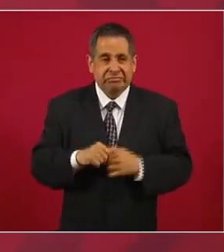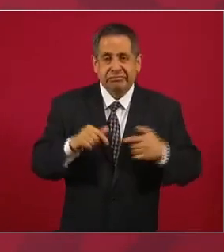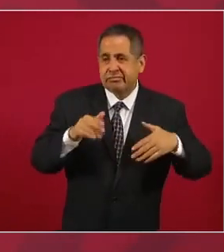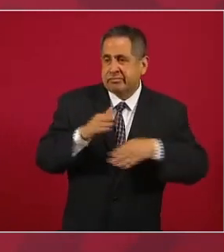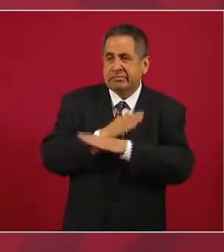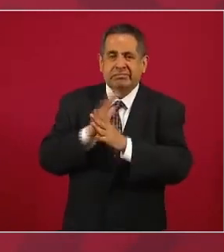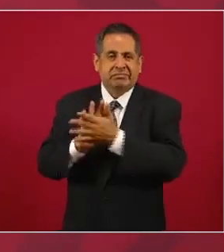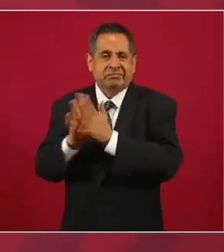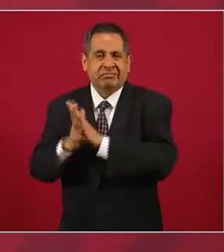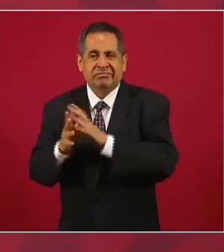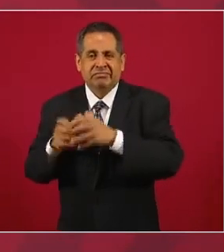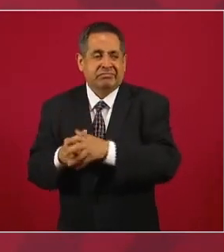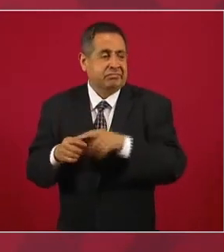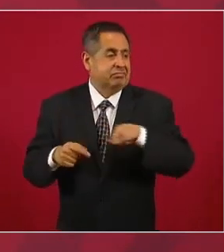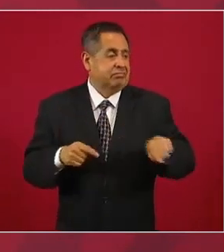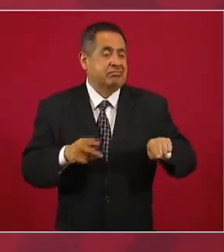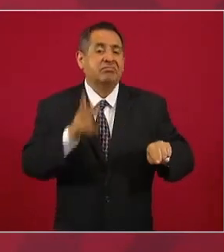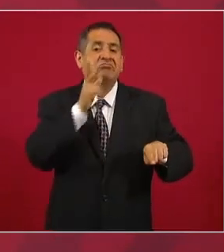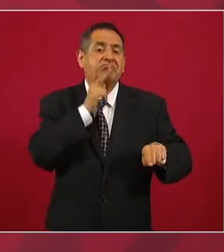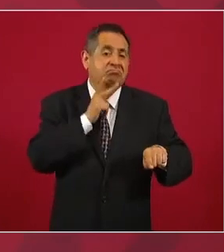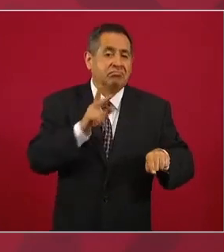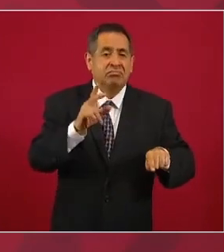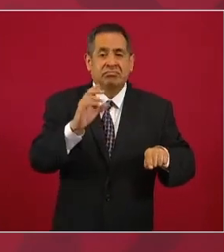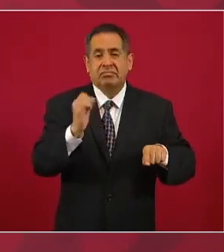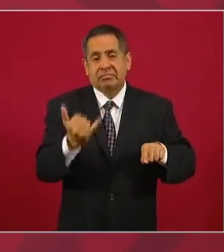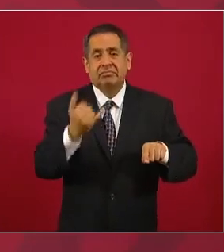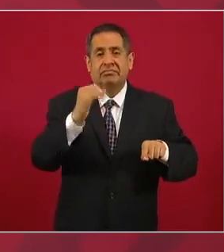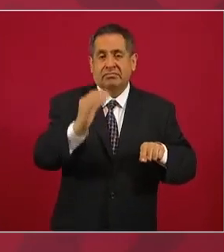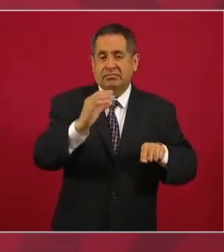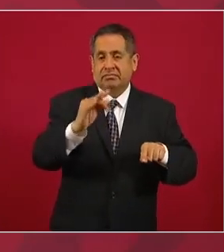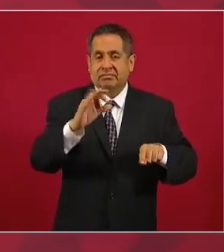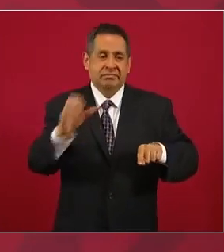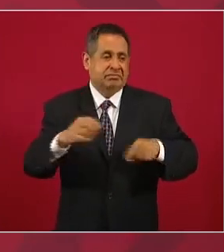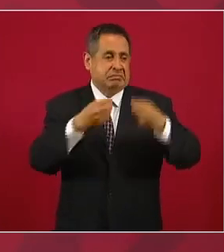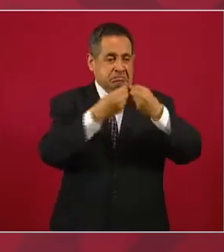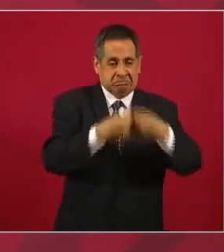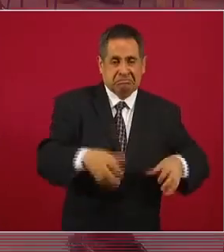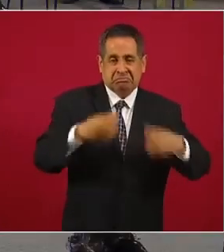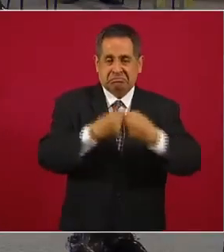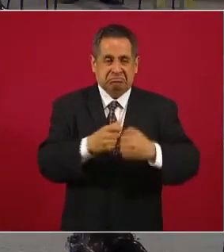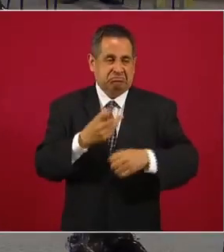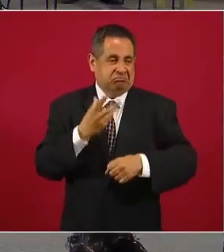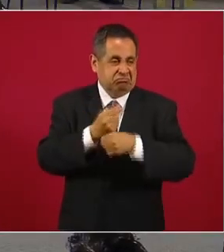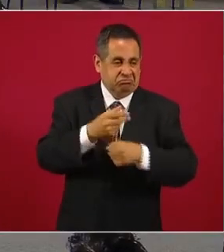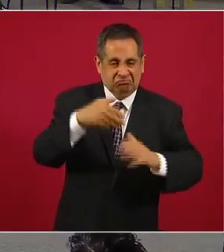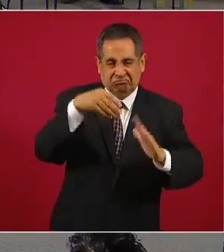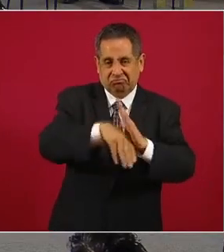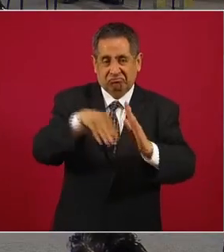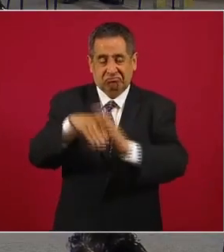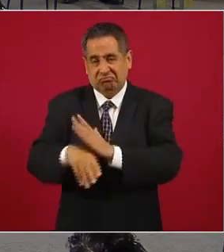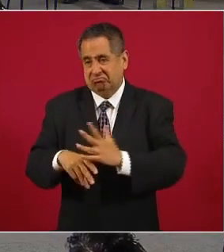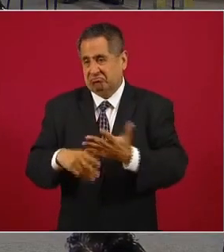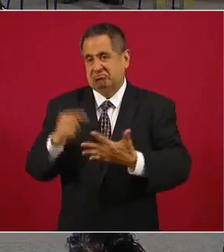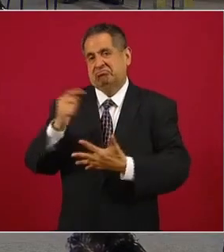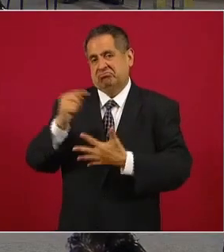industrias petrolera y eléctrica, entre otras consecuencias graves.